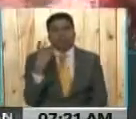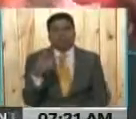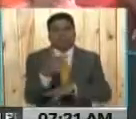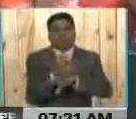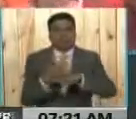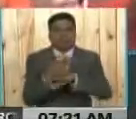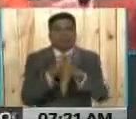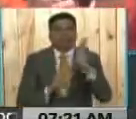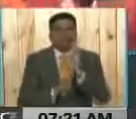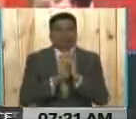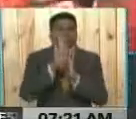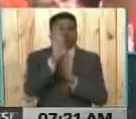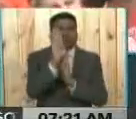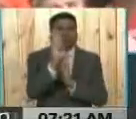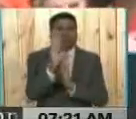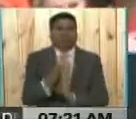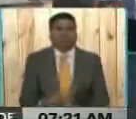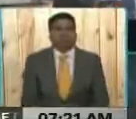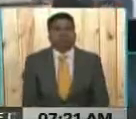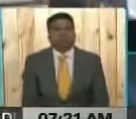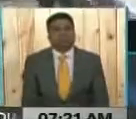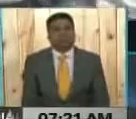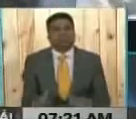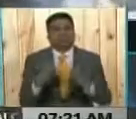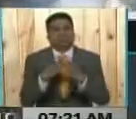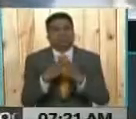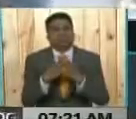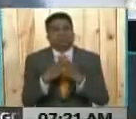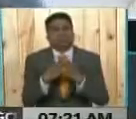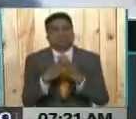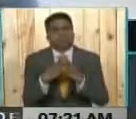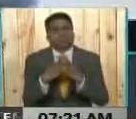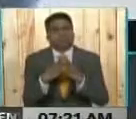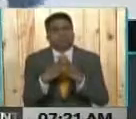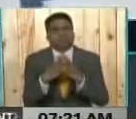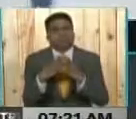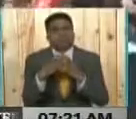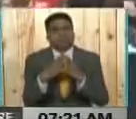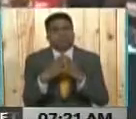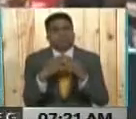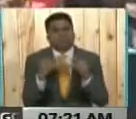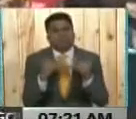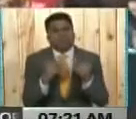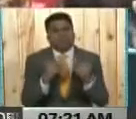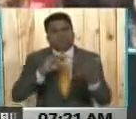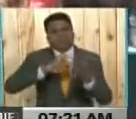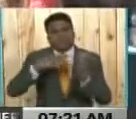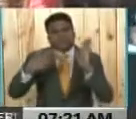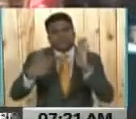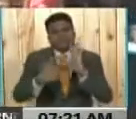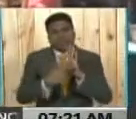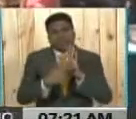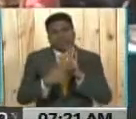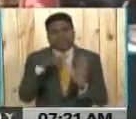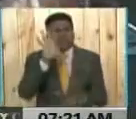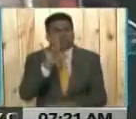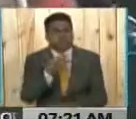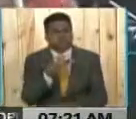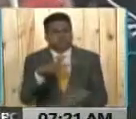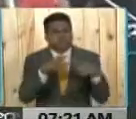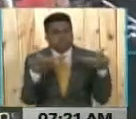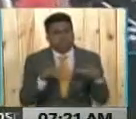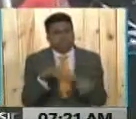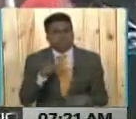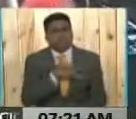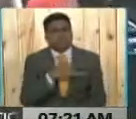el desarrollo, con la inversión y con la concreción de ese espacio sensible para todos y